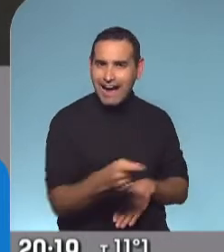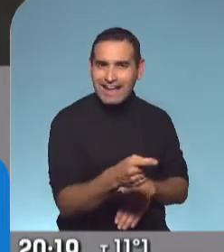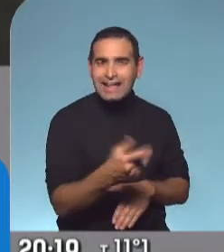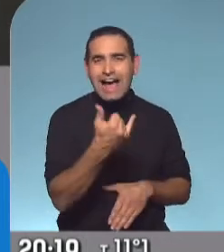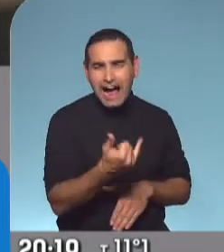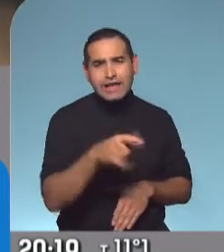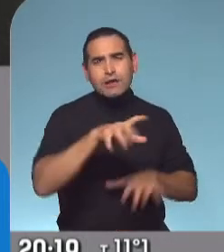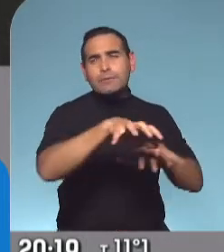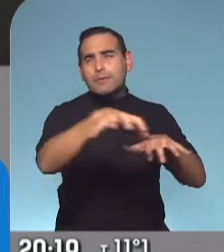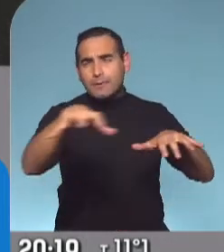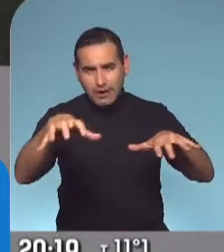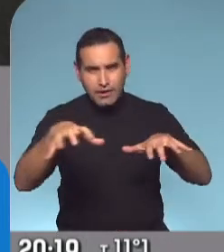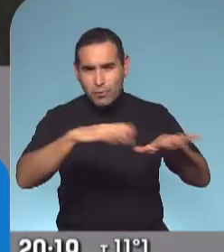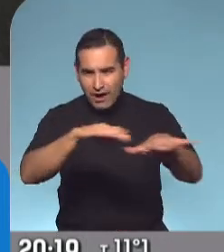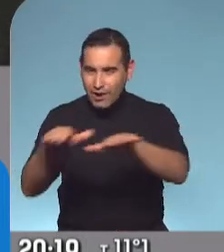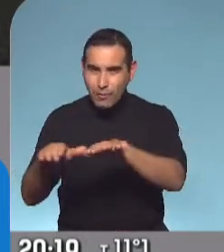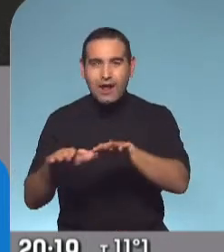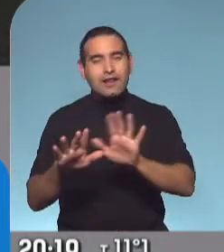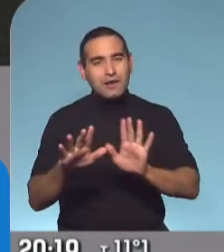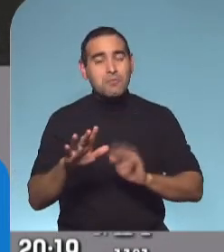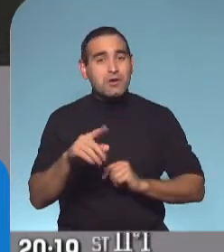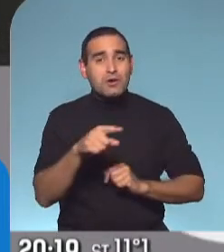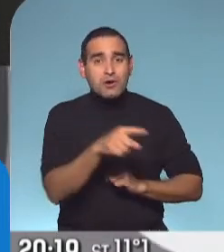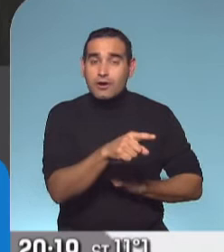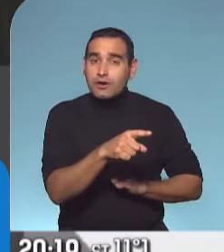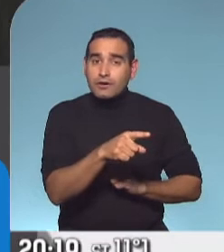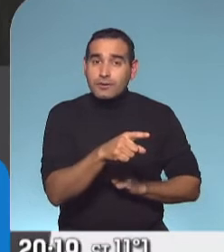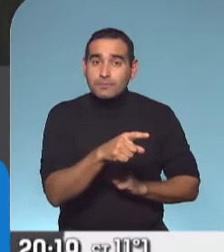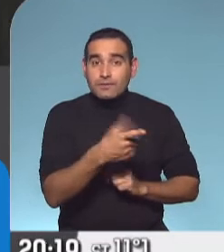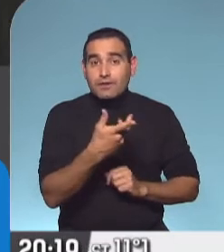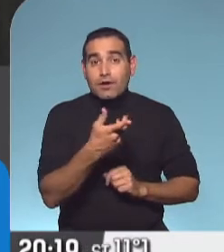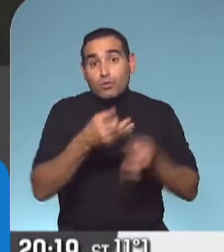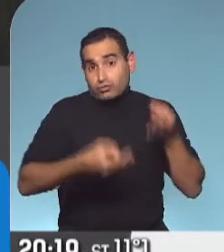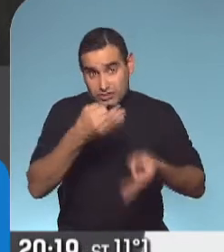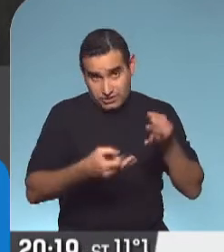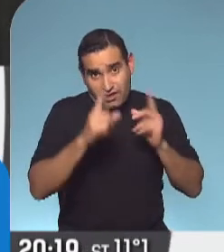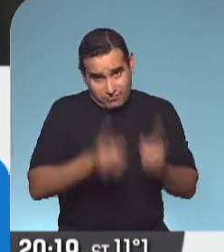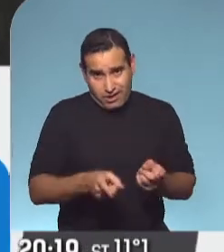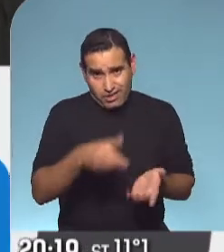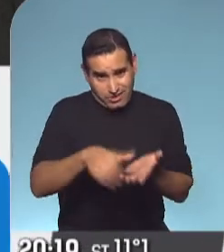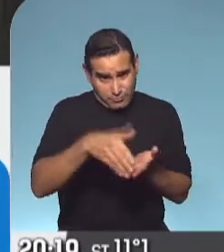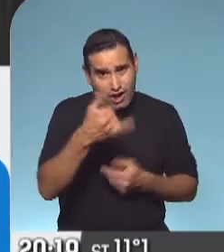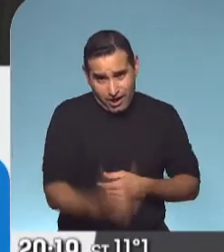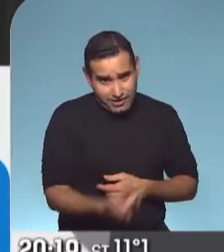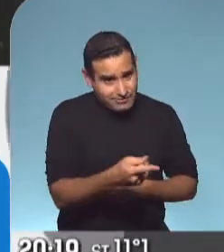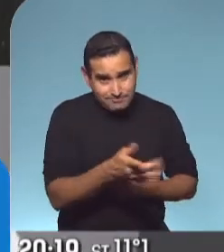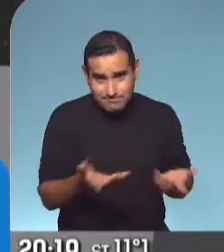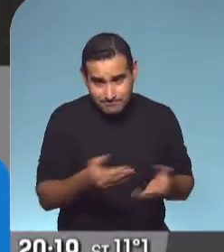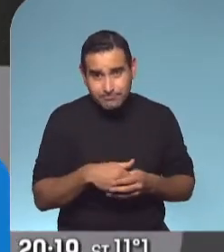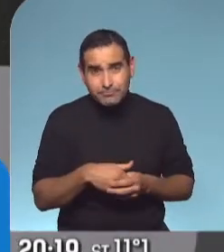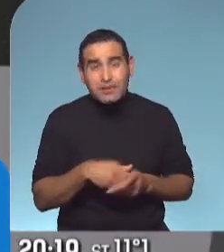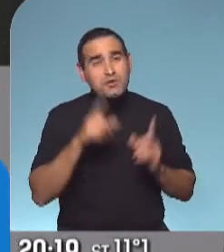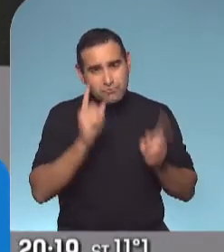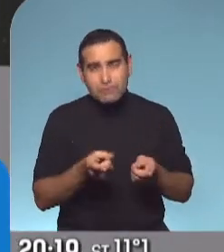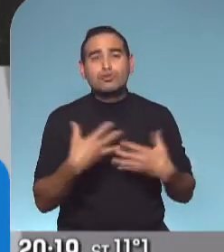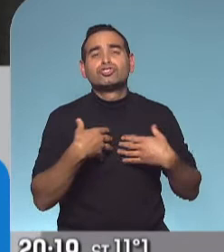todavía son muy reaccionarios. Uno de ellos es la justicia, por ejemplo. Y también el ámbito